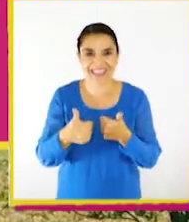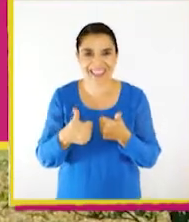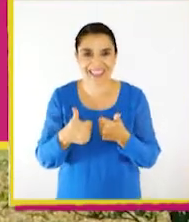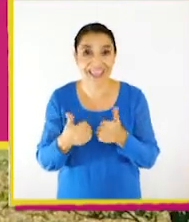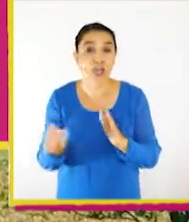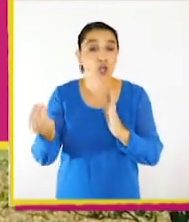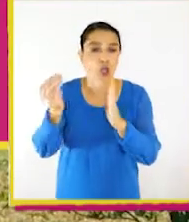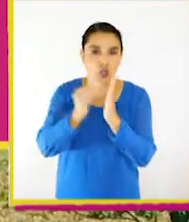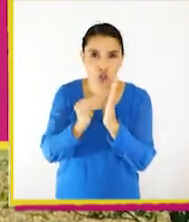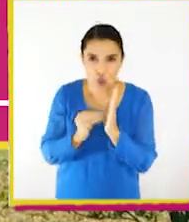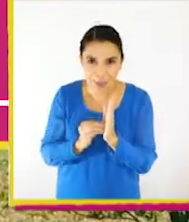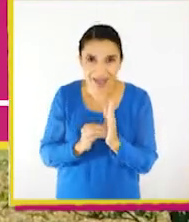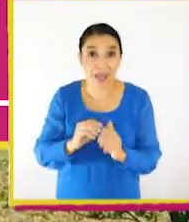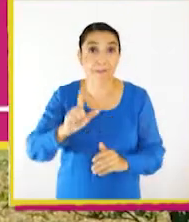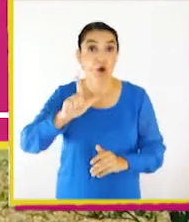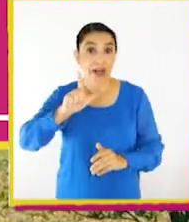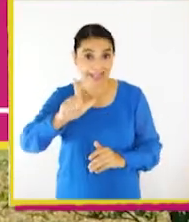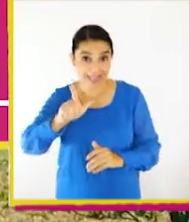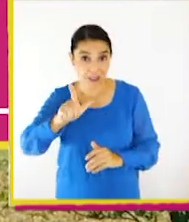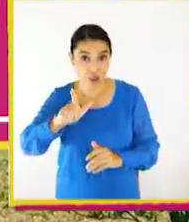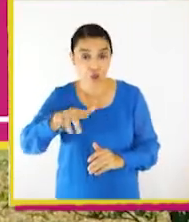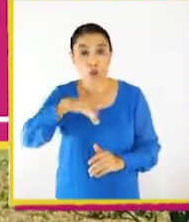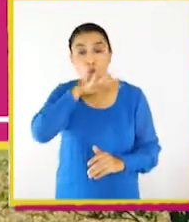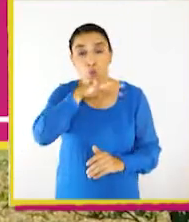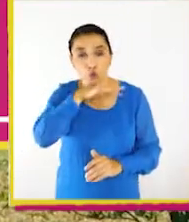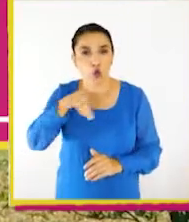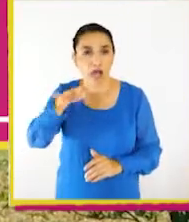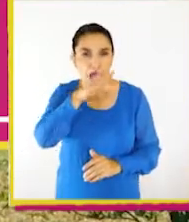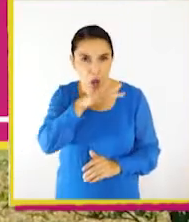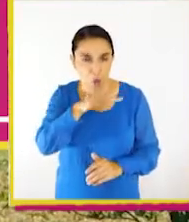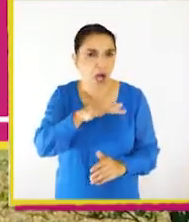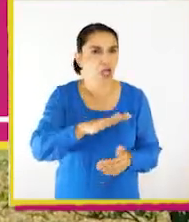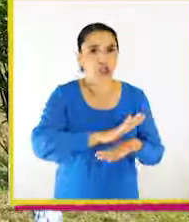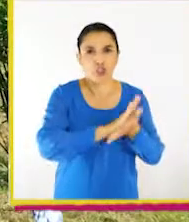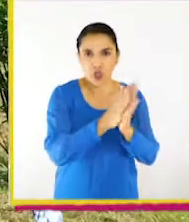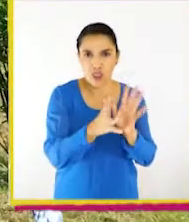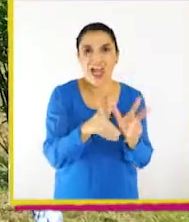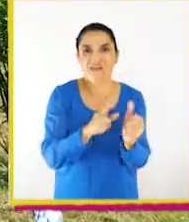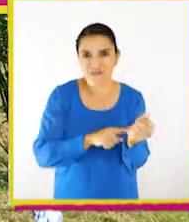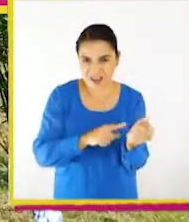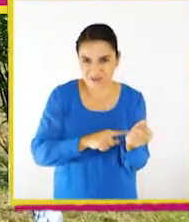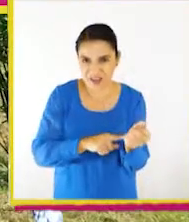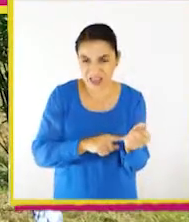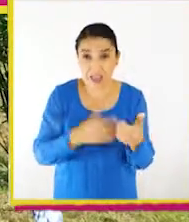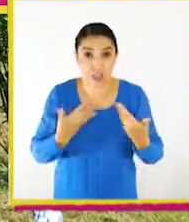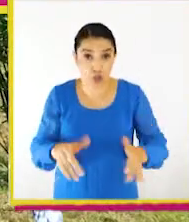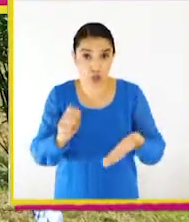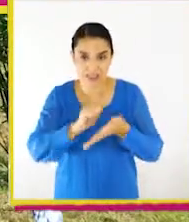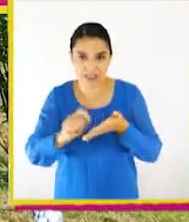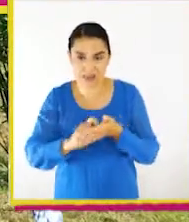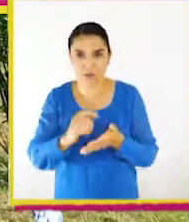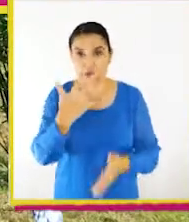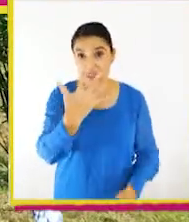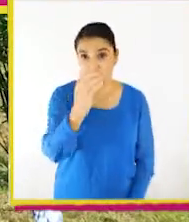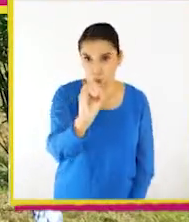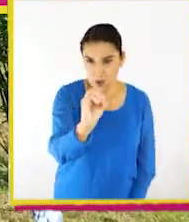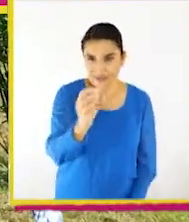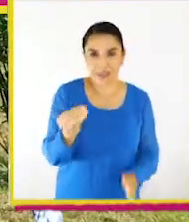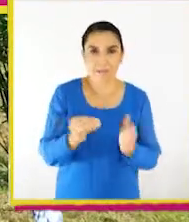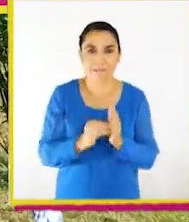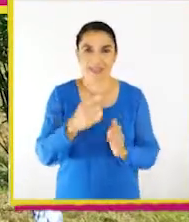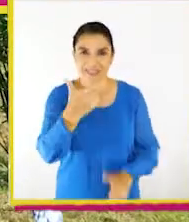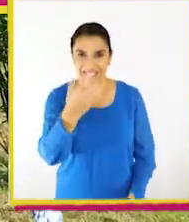Muy bien, sumaremos la cantidad de litros que gastamos en total como familia. Entonces, escribimos